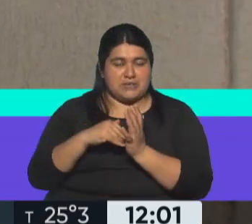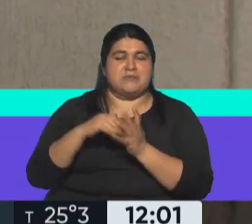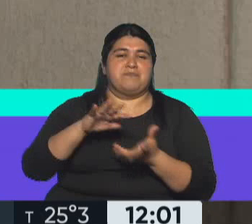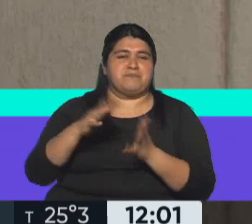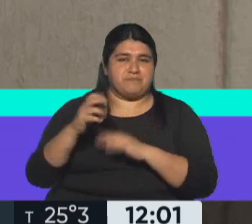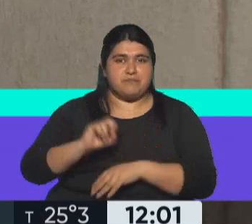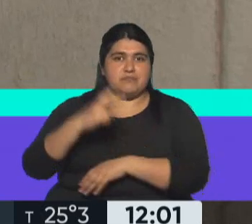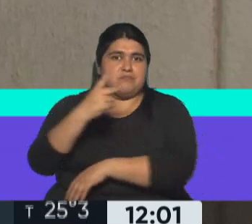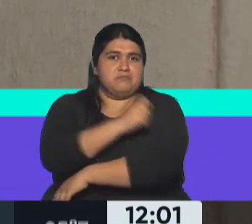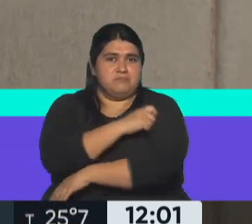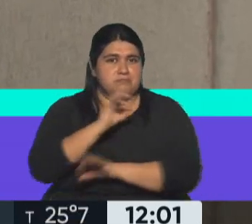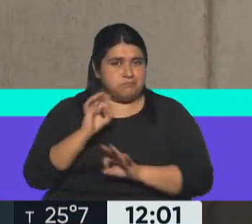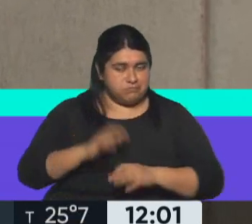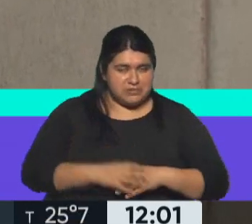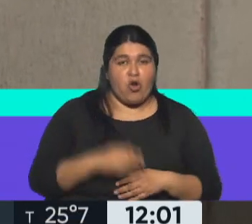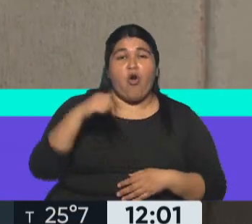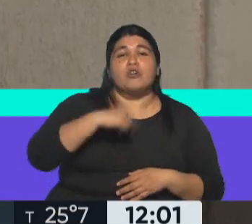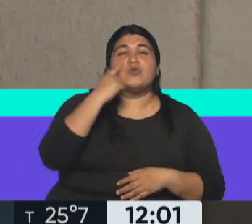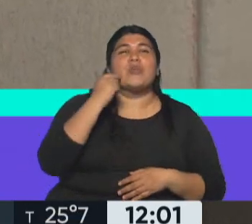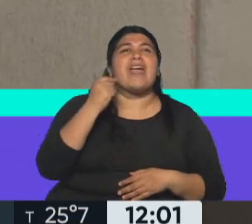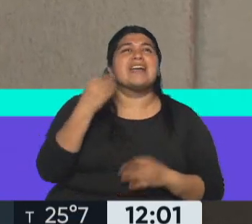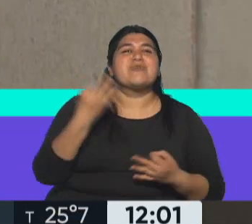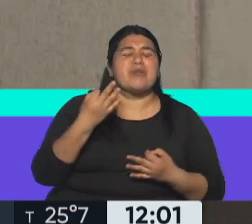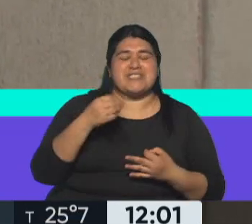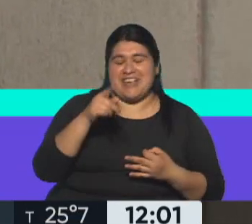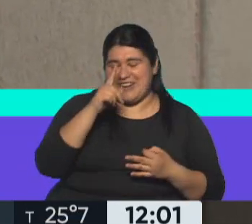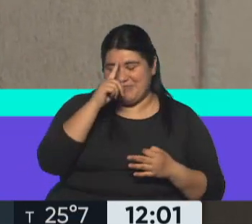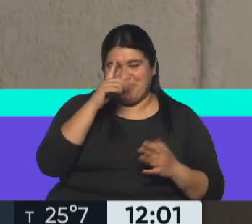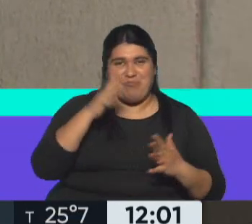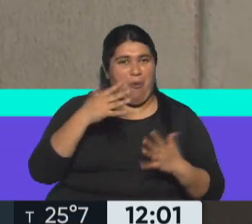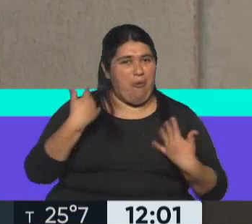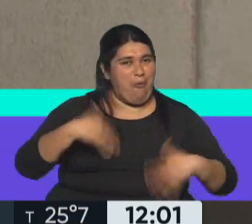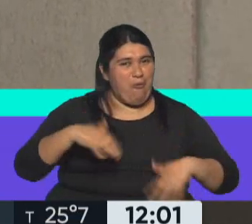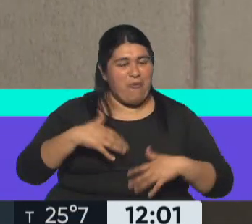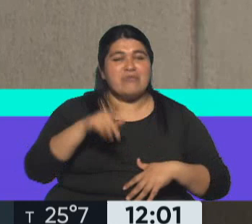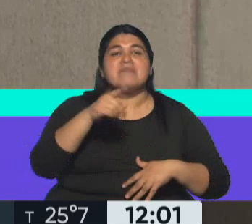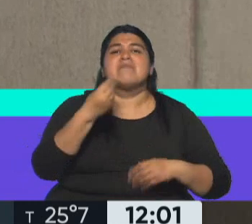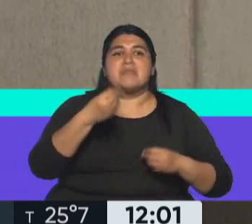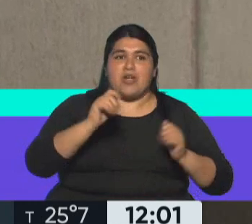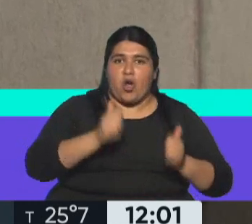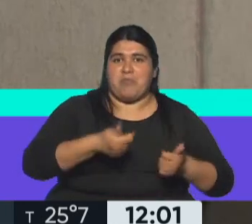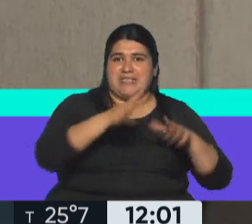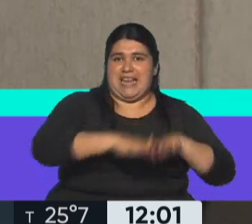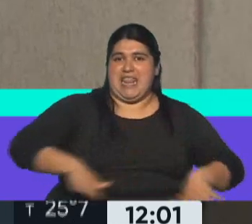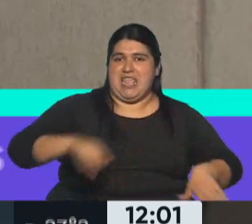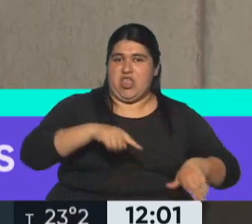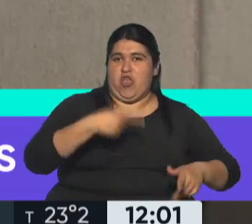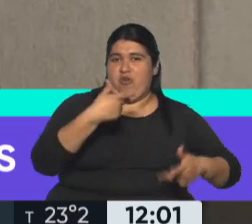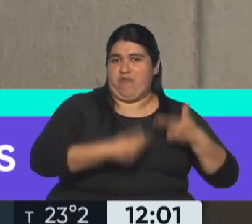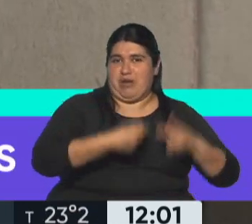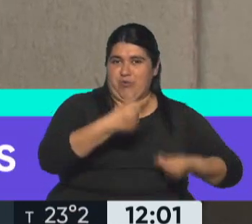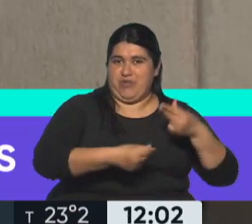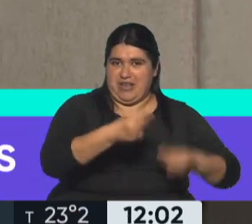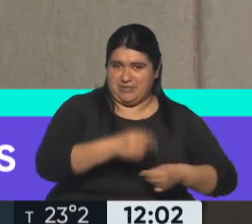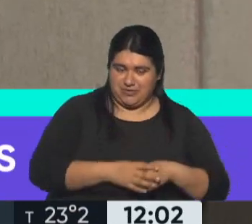Por eso hoy es un día muy especial, es un día conmovedor, porque se empieza a vacunar a los menores, a los chiquitos, como ustedes